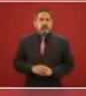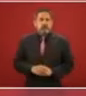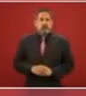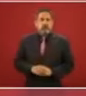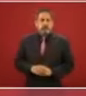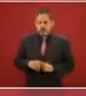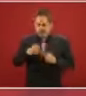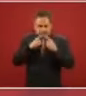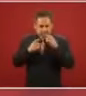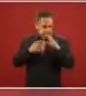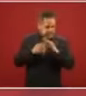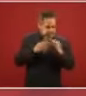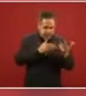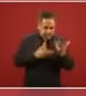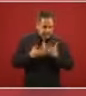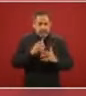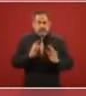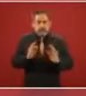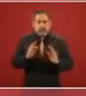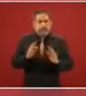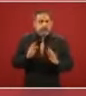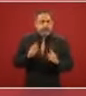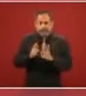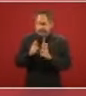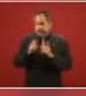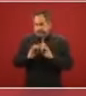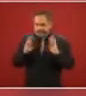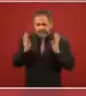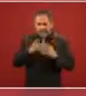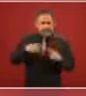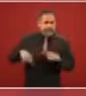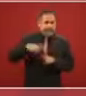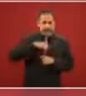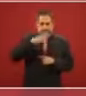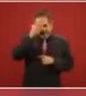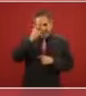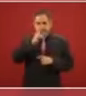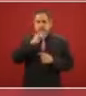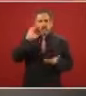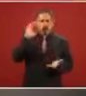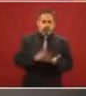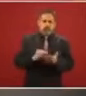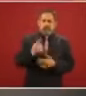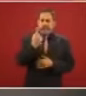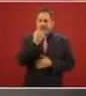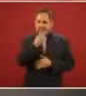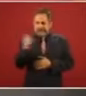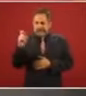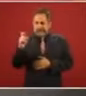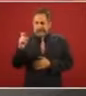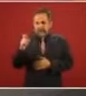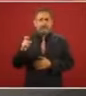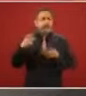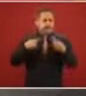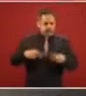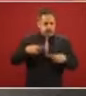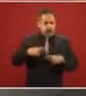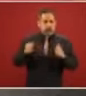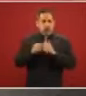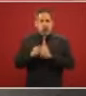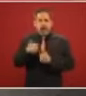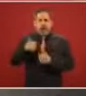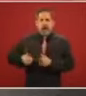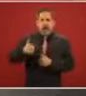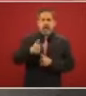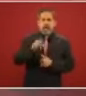los análisis que se hicieron en el grupo, se llegó a 100 de 20. Yo creo que ya va a